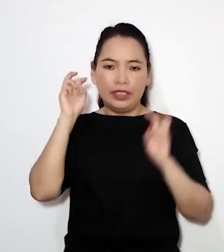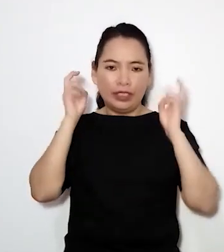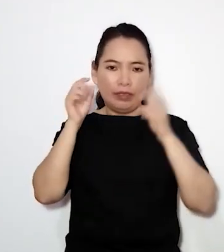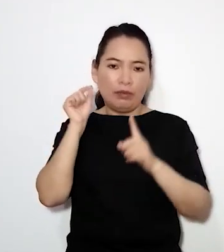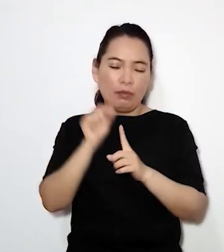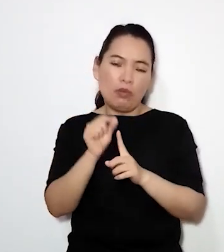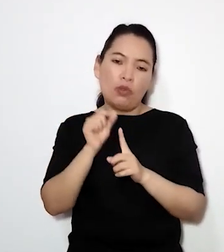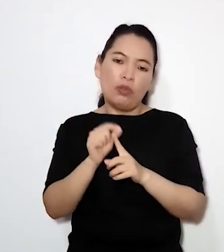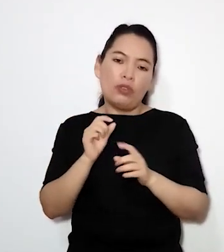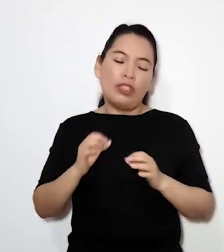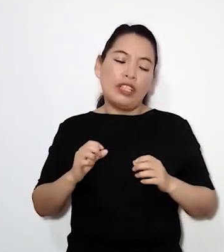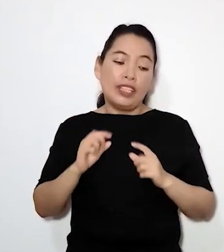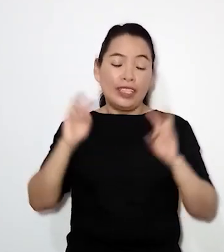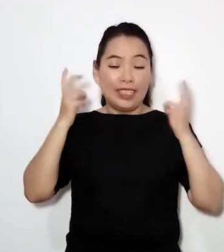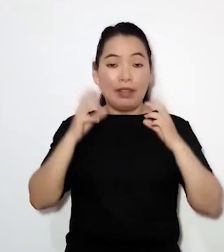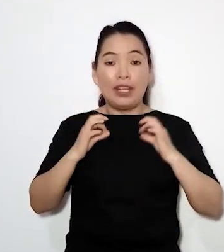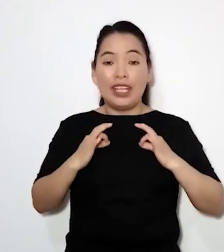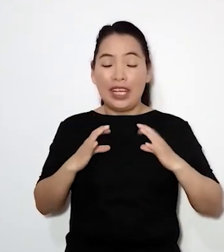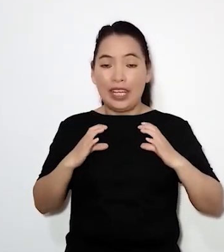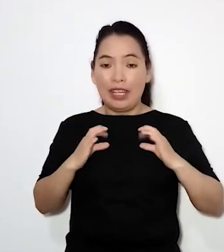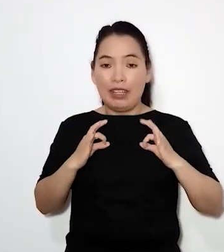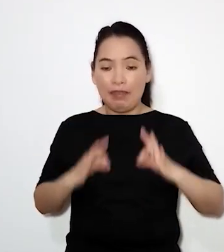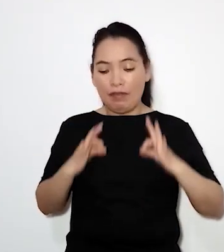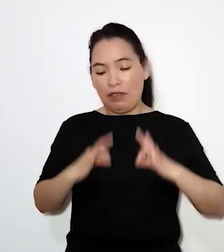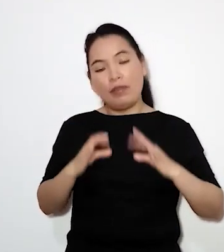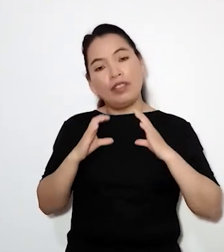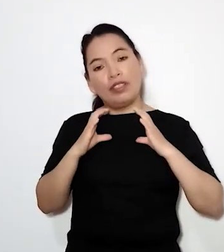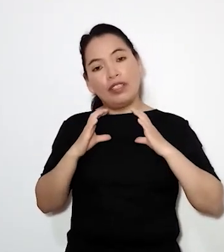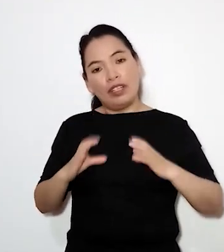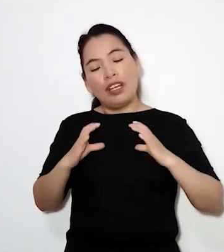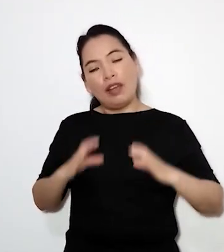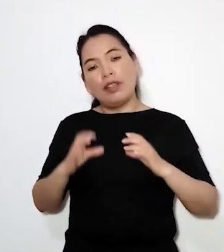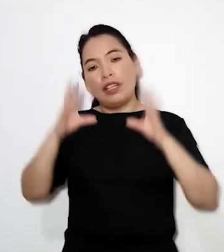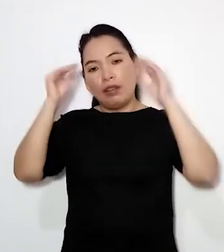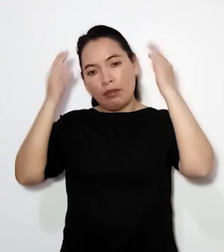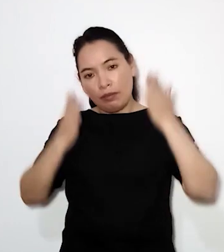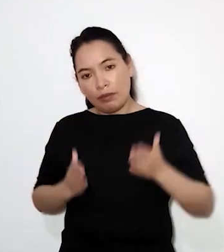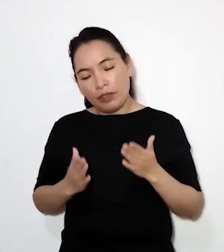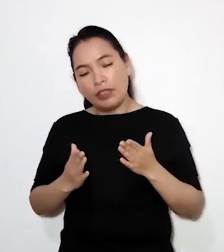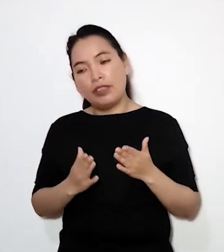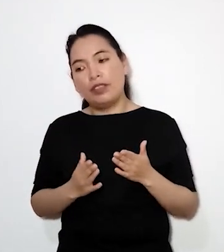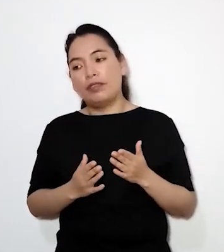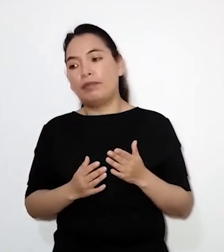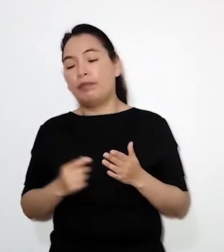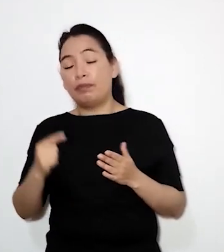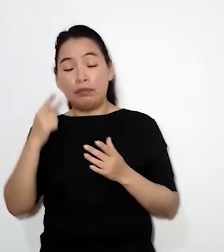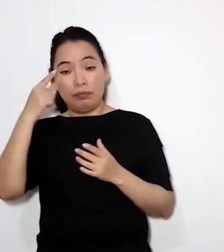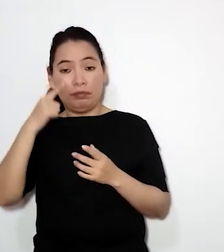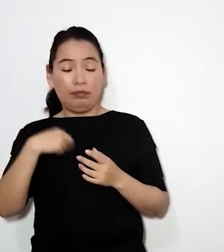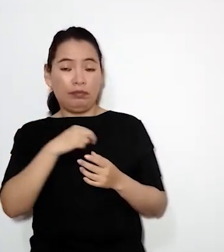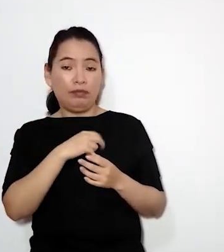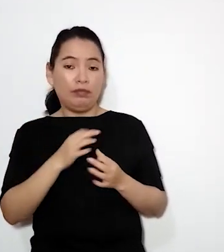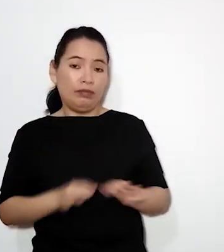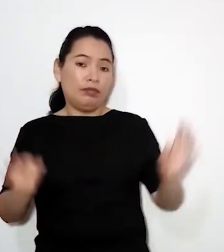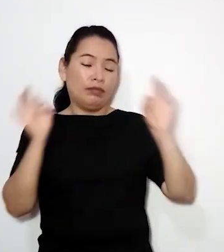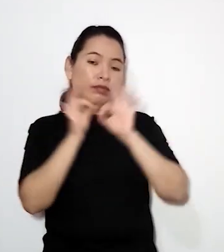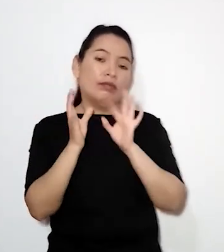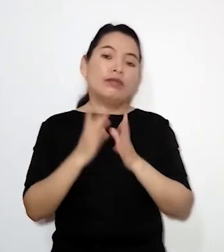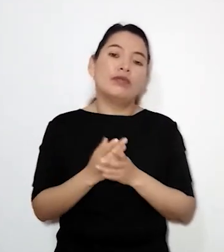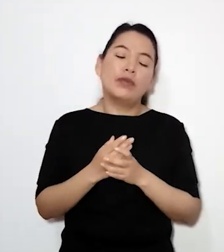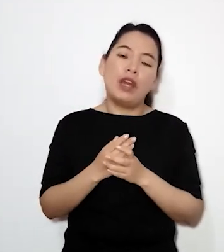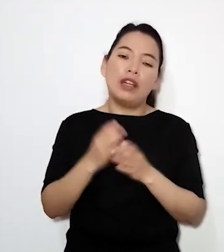que es algo que se ha reiterado en la conversación. Me parece importante decir que ciertamente la formación es